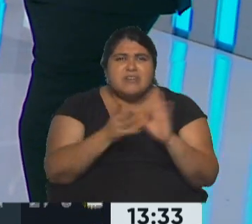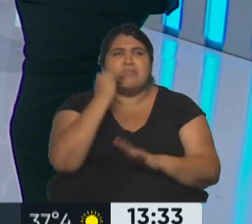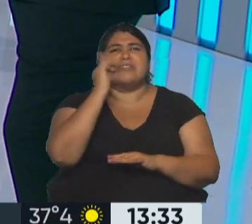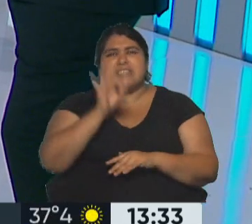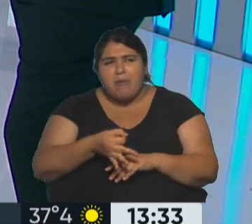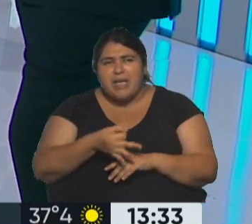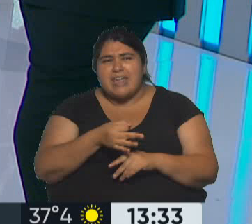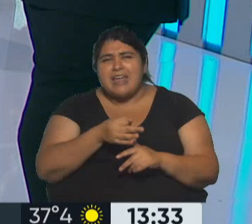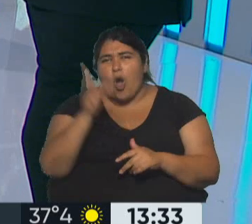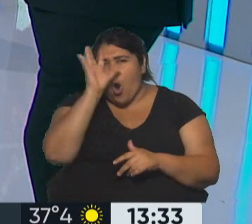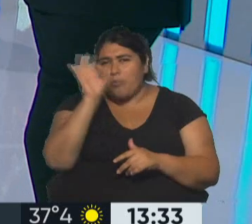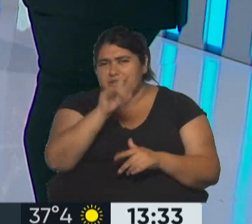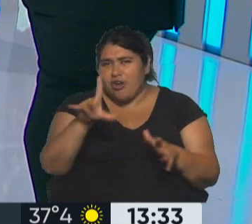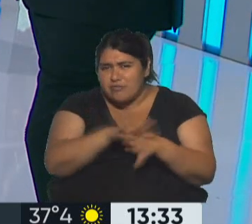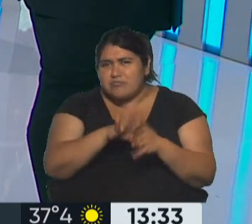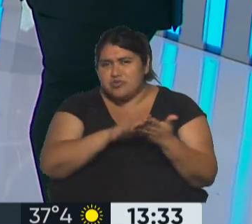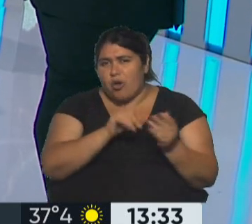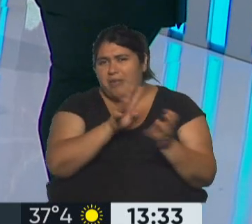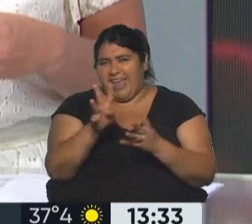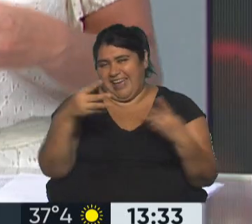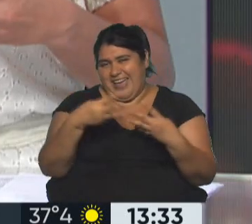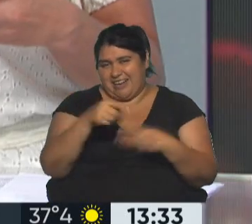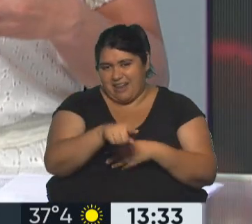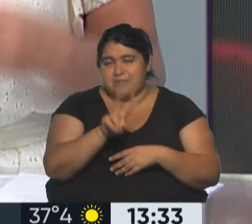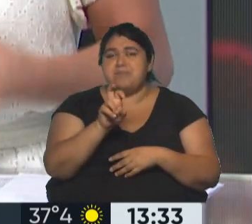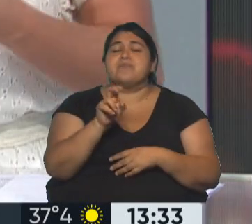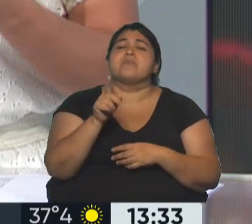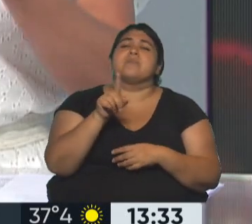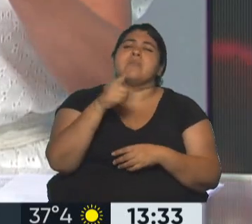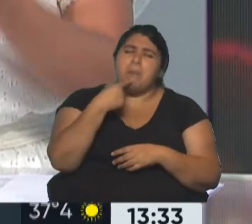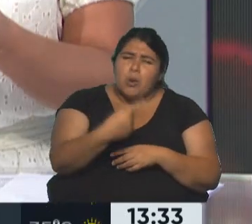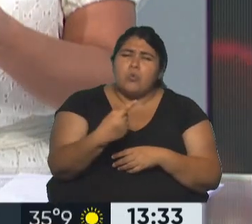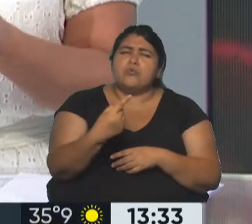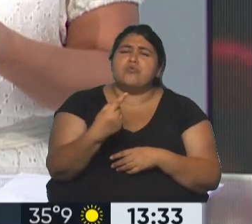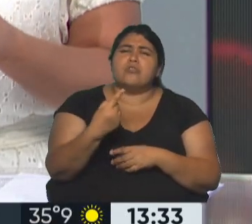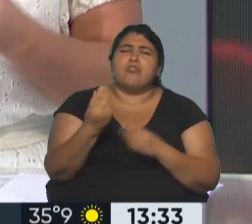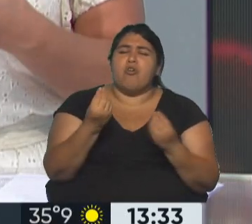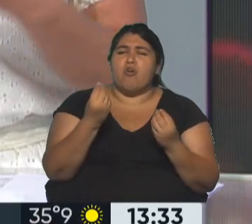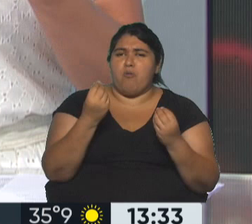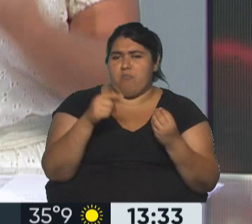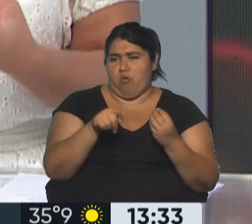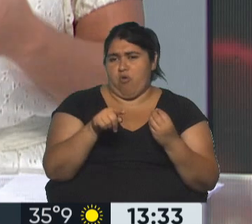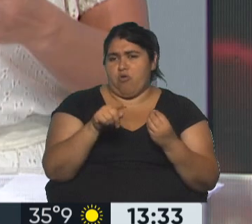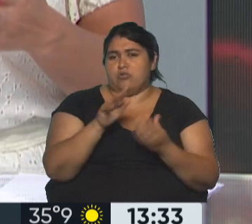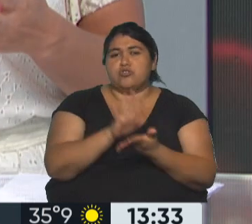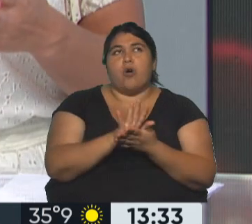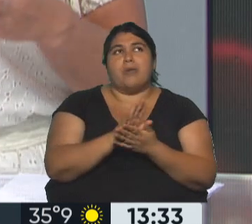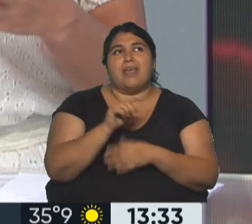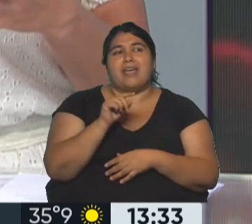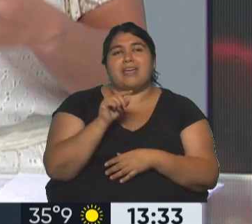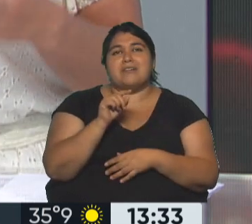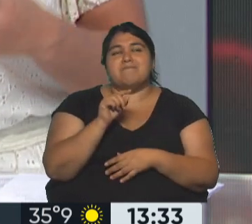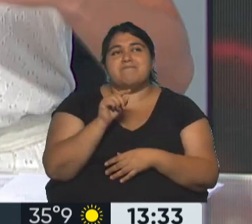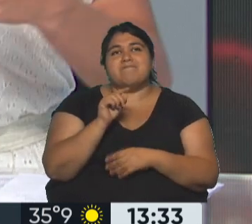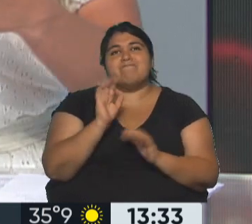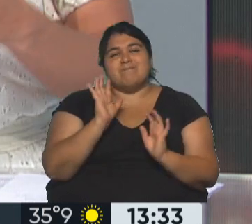dice realmente el Papa Francisco sobre la guerra. Y la pregunta es, ¿qué puede hacer hoy con la religión, siendo que